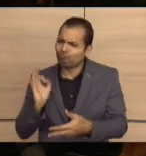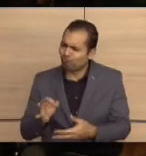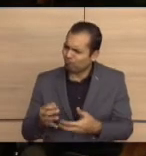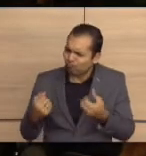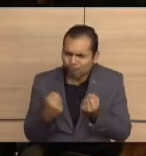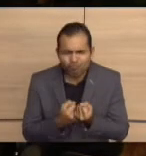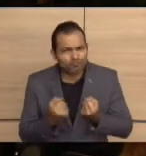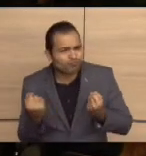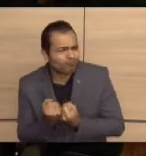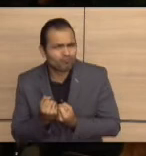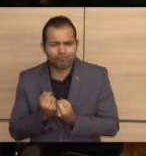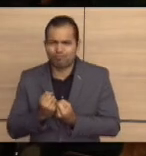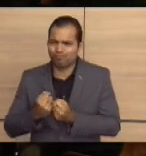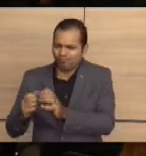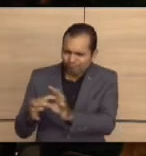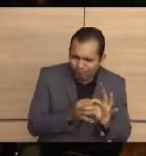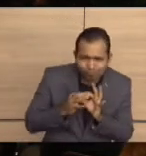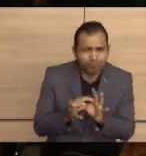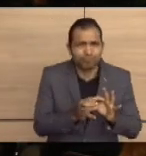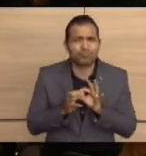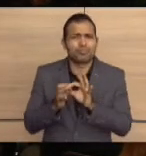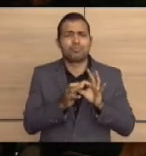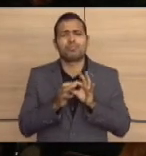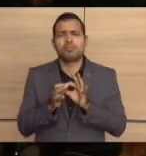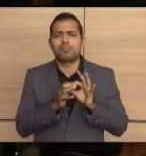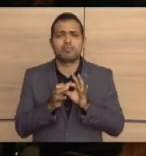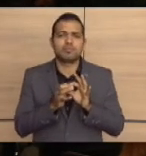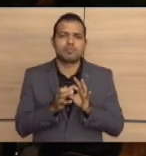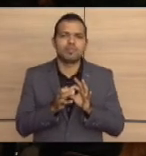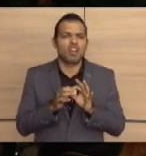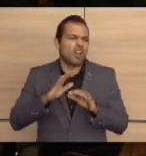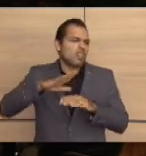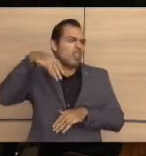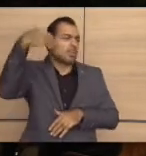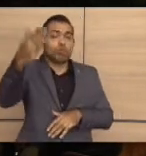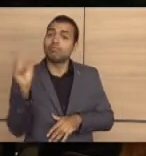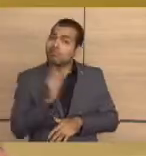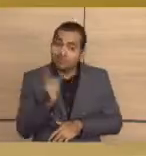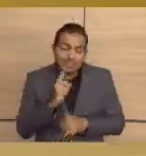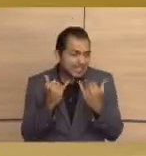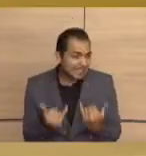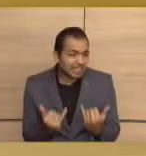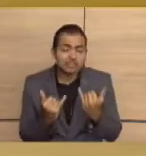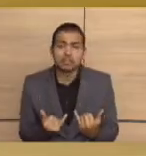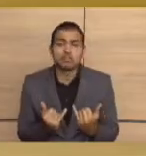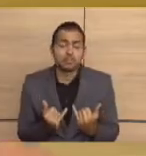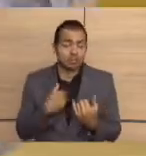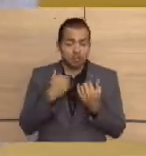hay una segunda oportunidad. No, mañana nos vamos a levantar y vamos a tener que desayunar